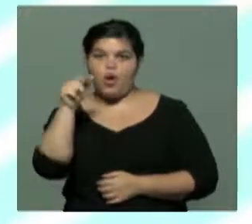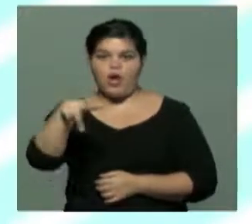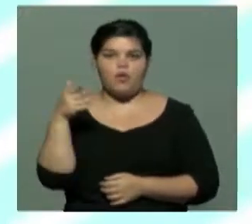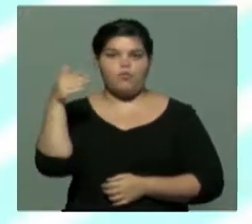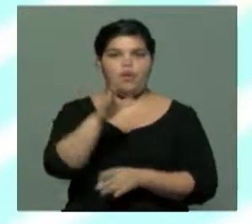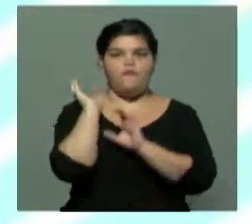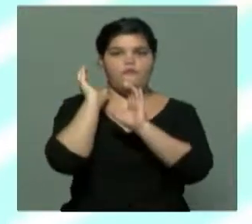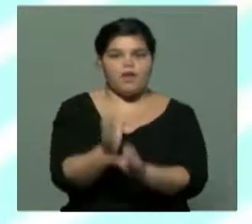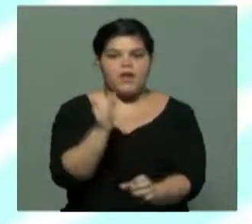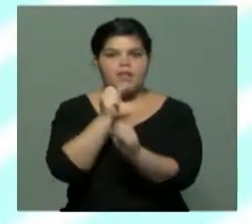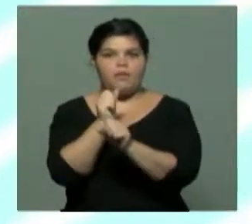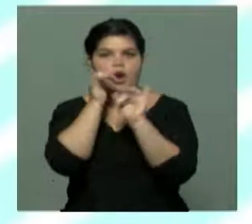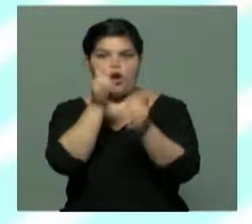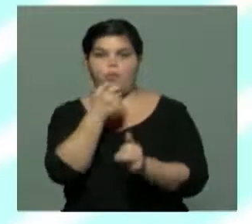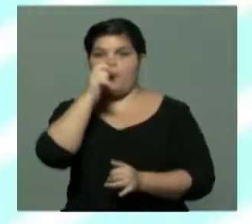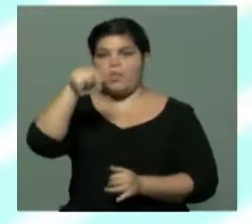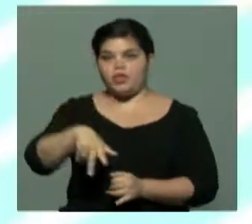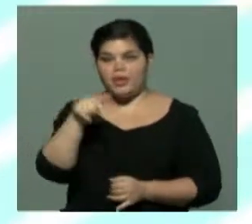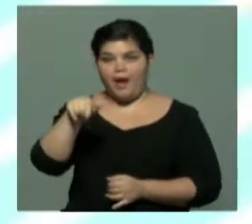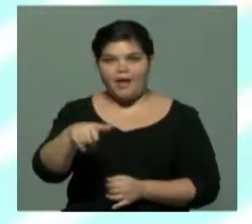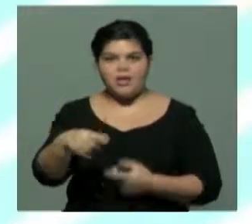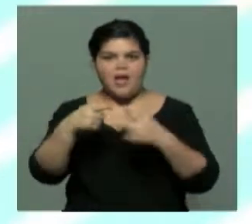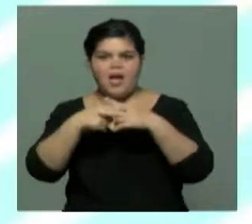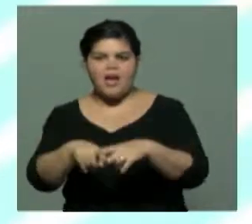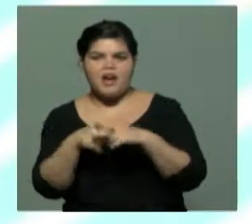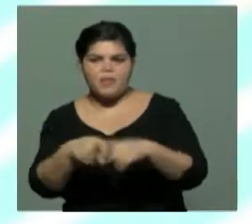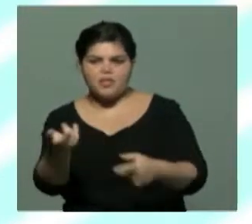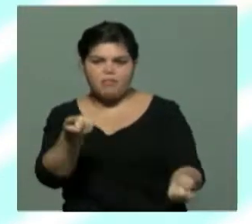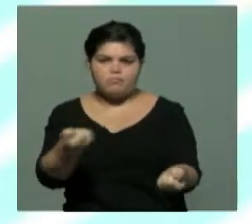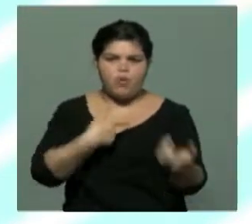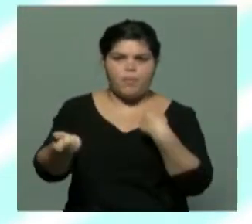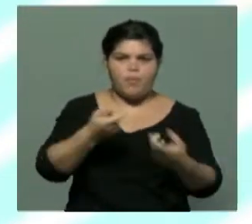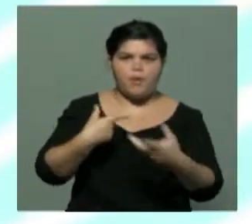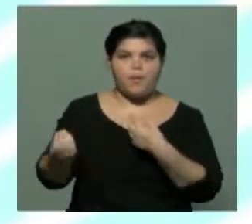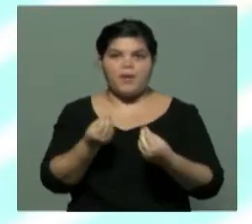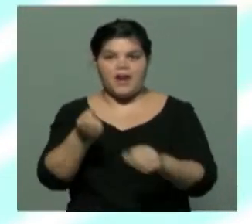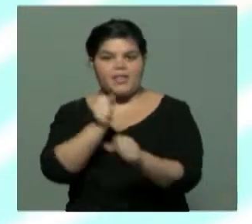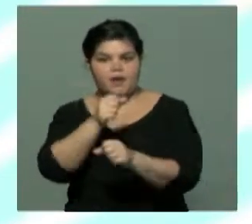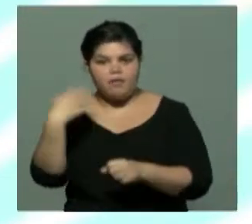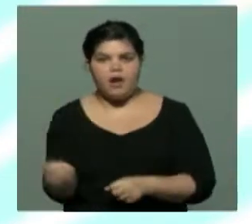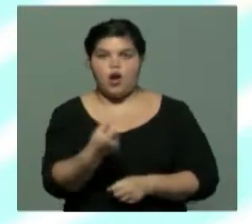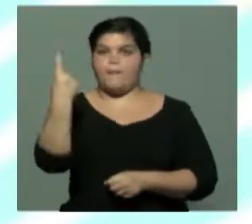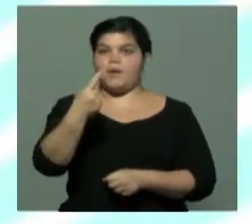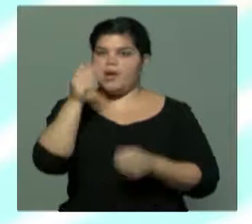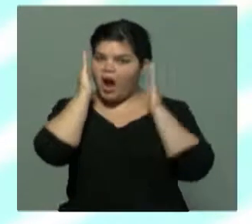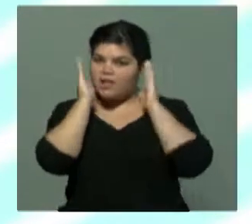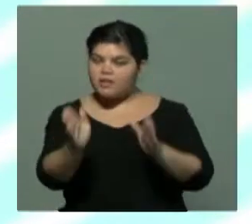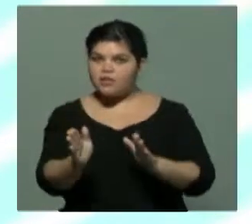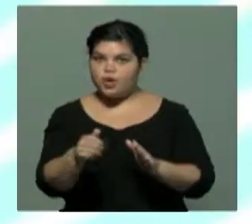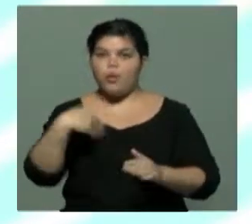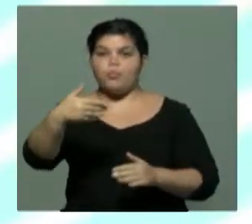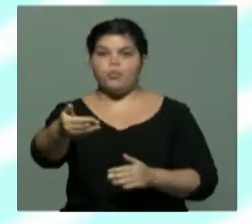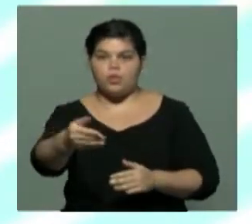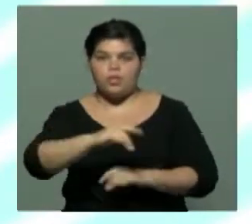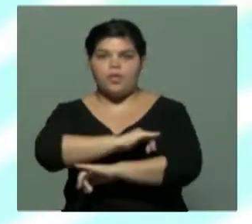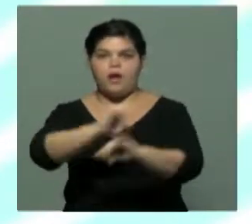Empleo Joven en Mendoza. Allí adquirió herramientas que le permitieron tener hoy su primer empleo. Estate atento. Próximamente anunciaremos